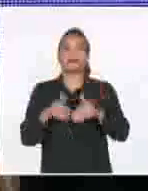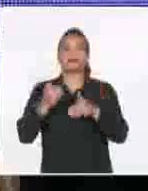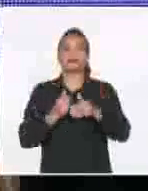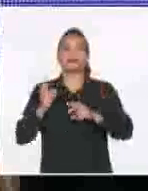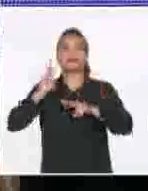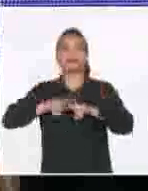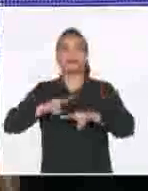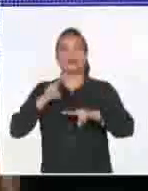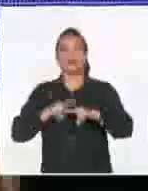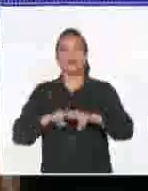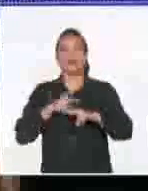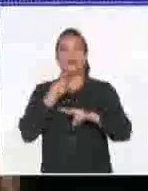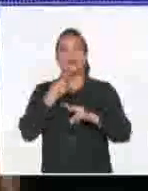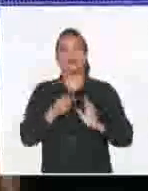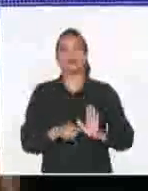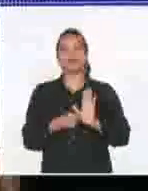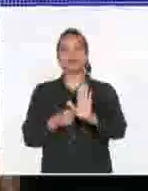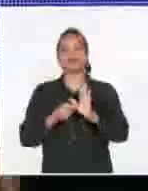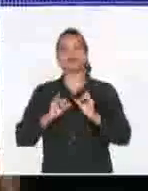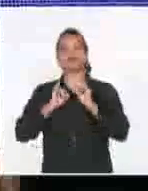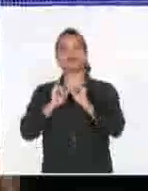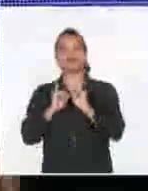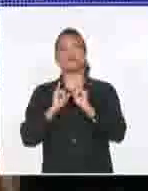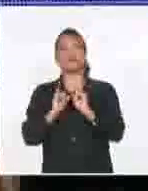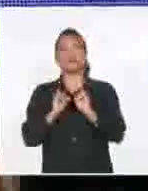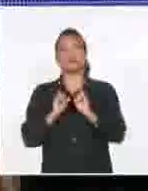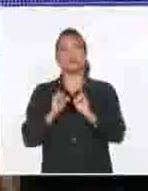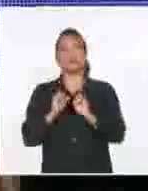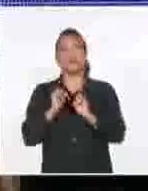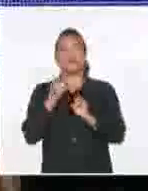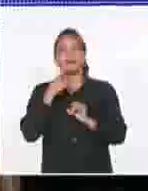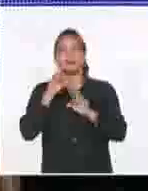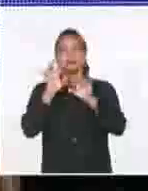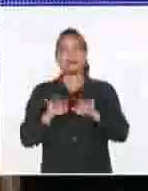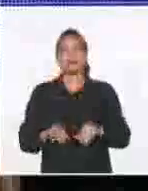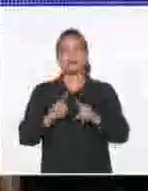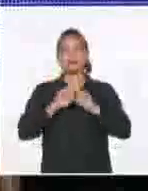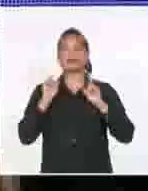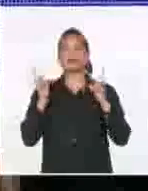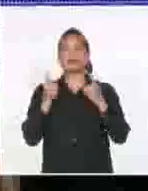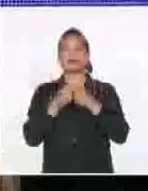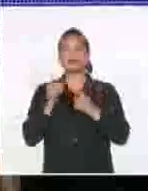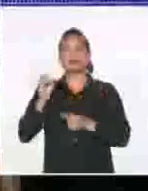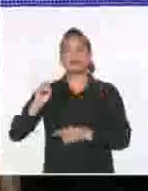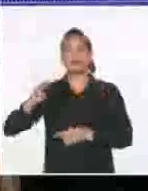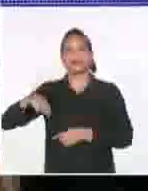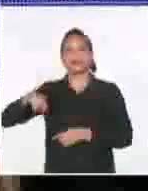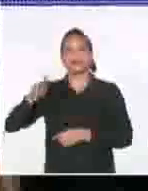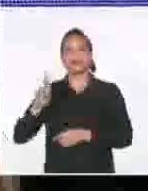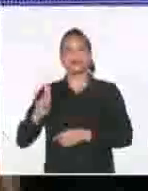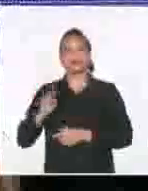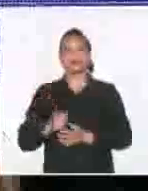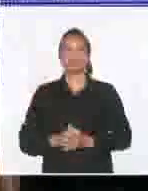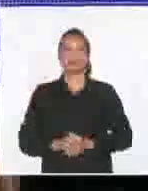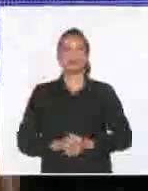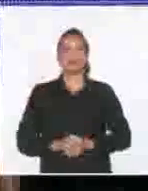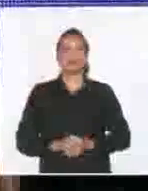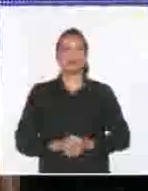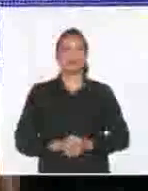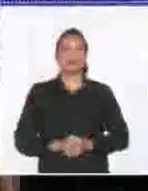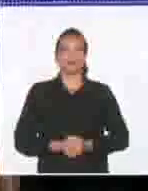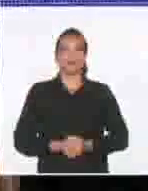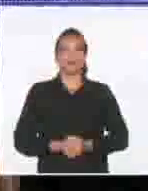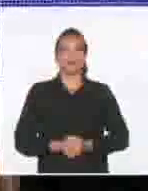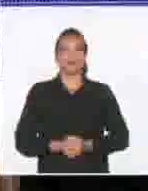para presentar el informe de Cuba al secretario general de las Naciones Unidas en obediencia